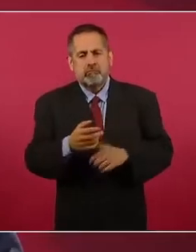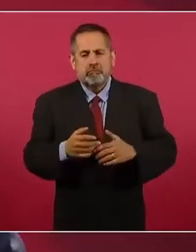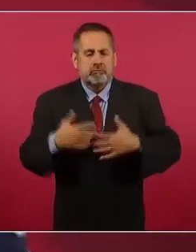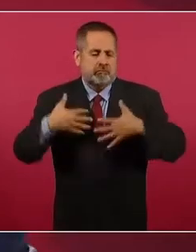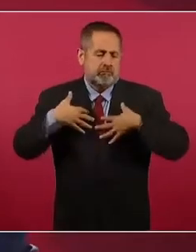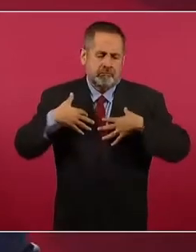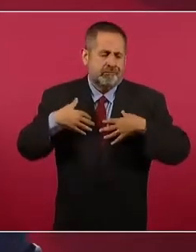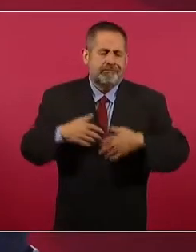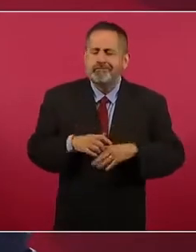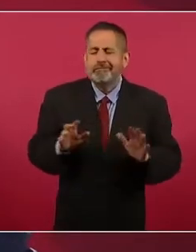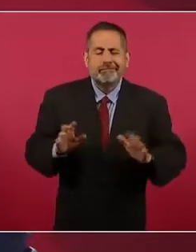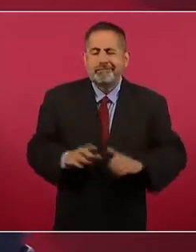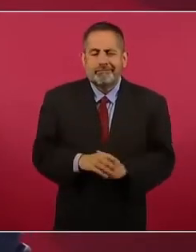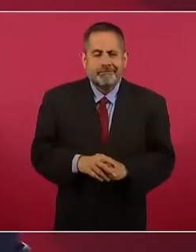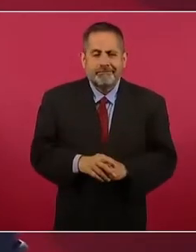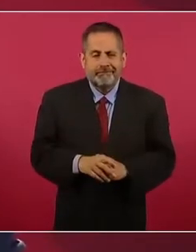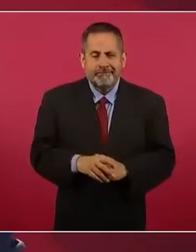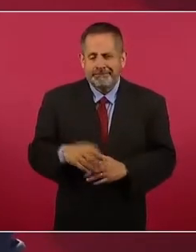Nosotros no.